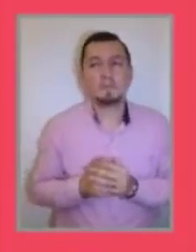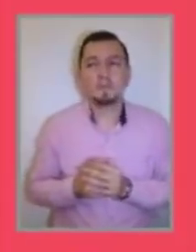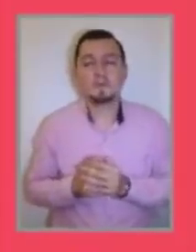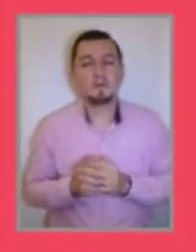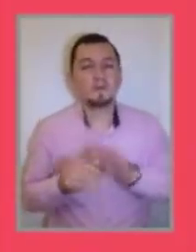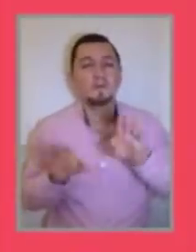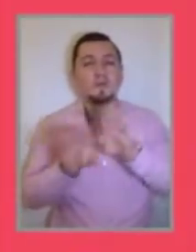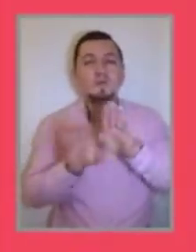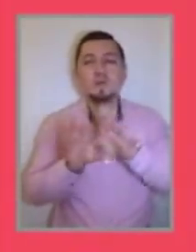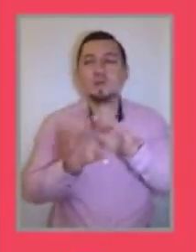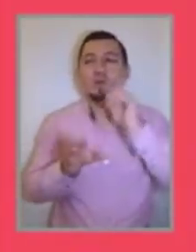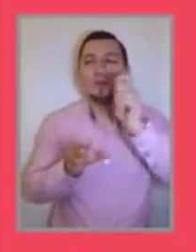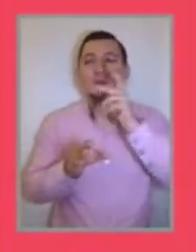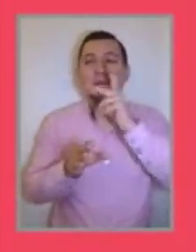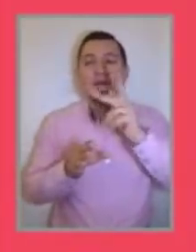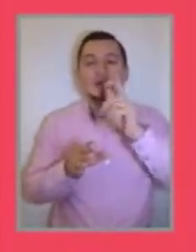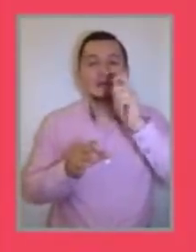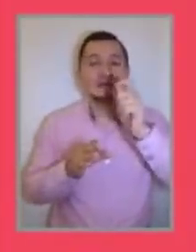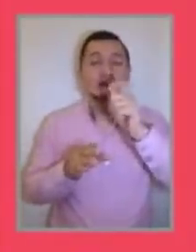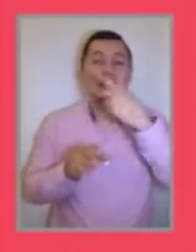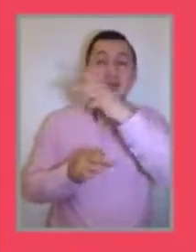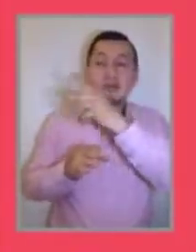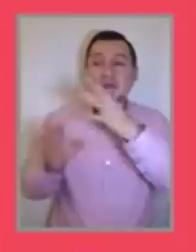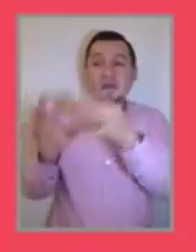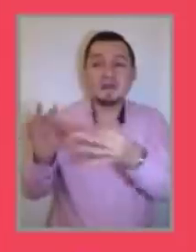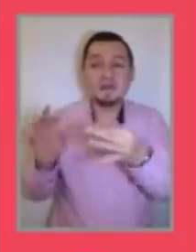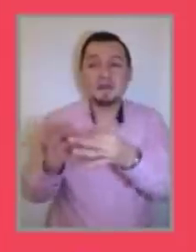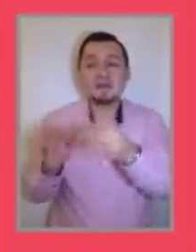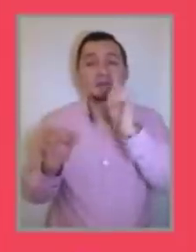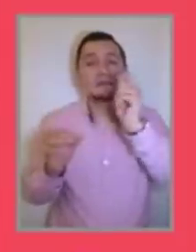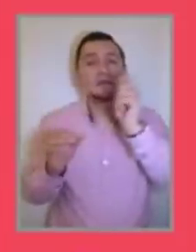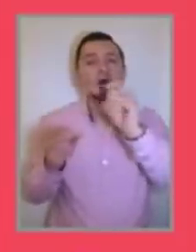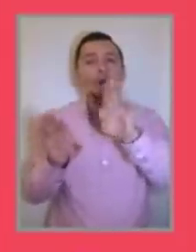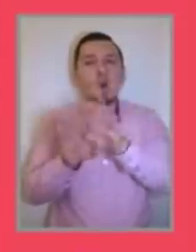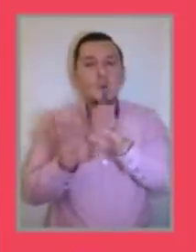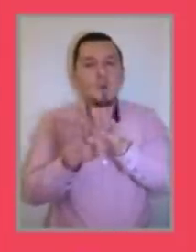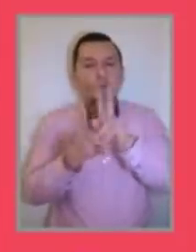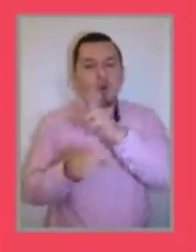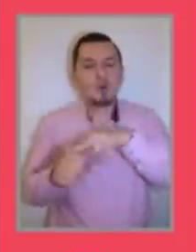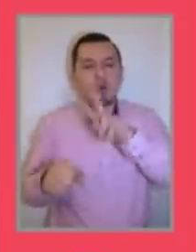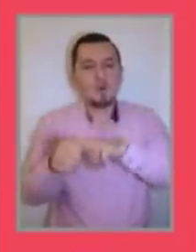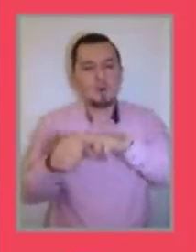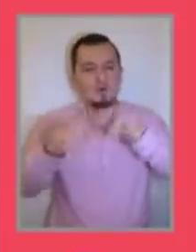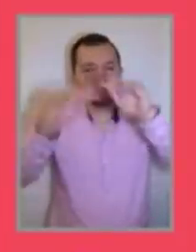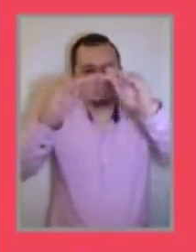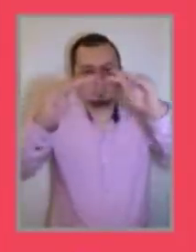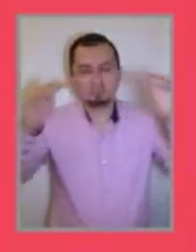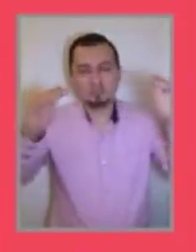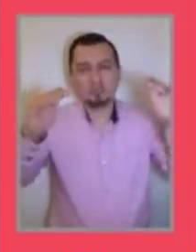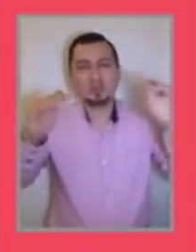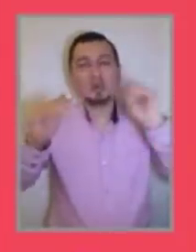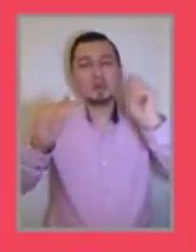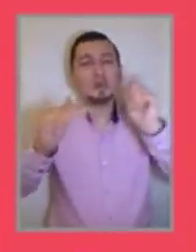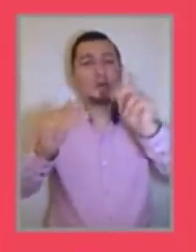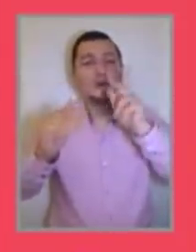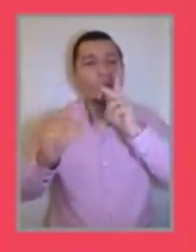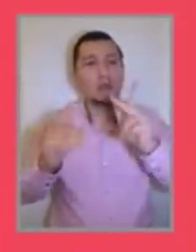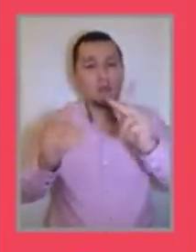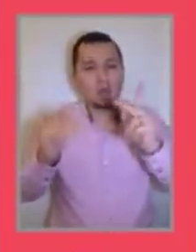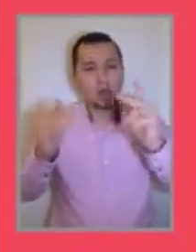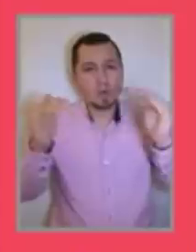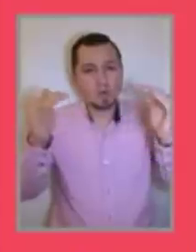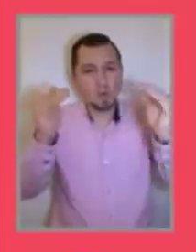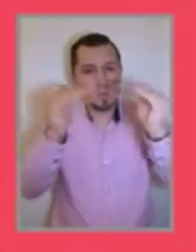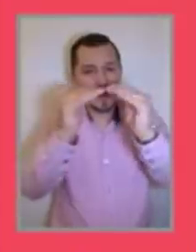mesetas, aunque no quiero usar los términos que luego usan allá, porque de estabilización. O sea, estamos estabilizados con una